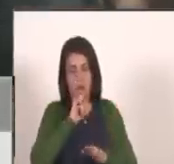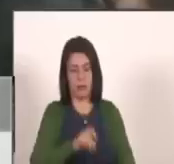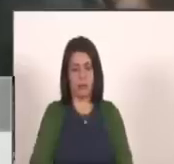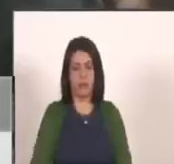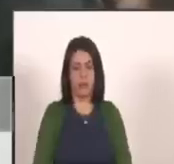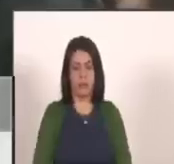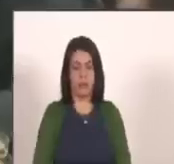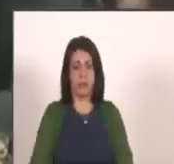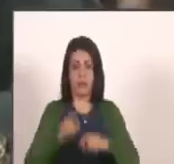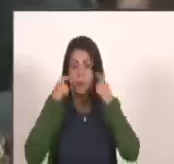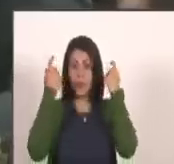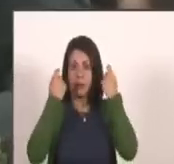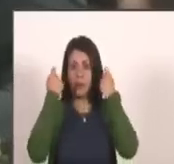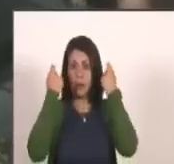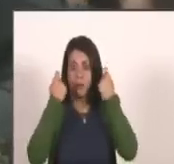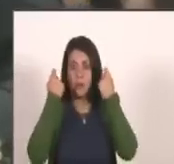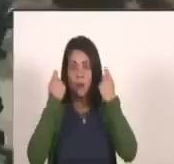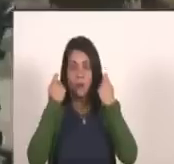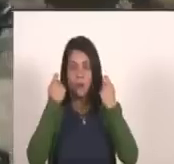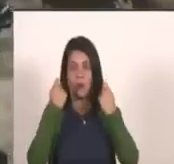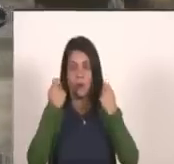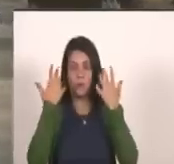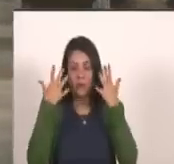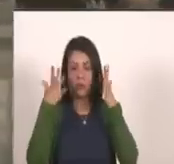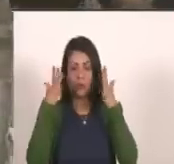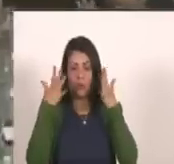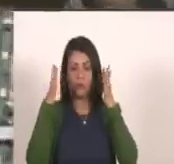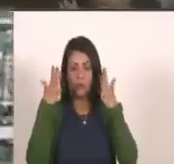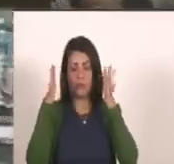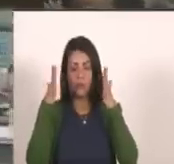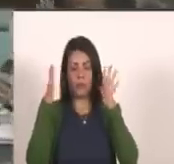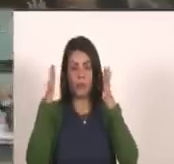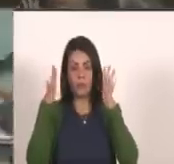10º aniversario. Lo celebramos.